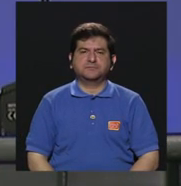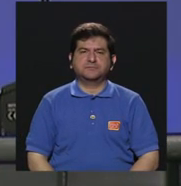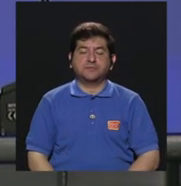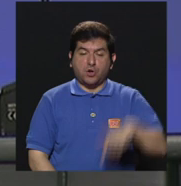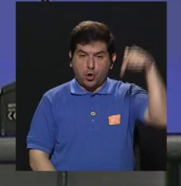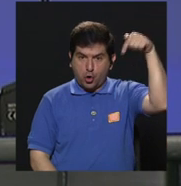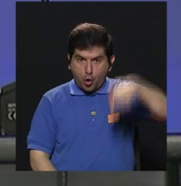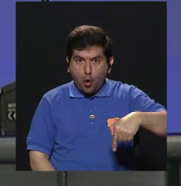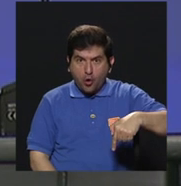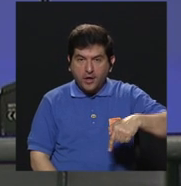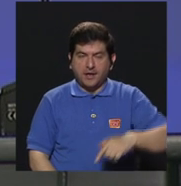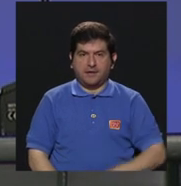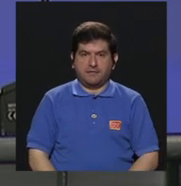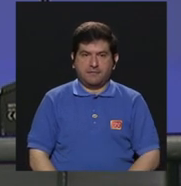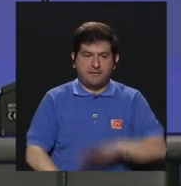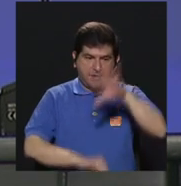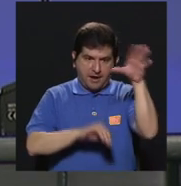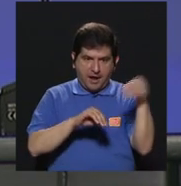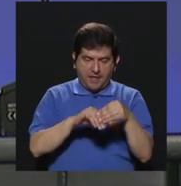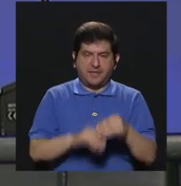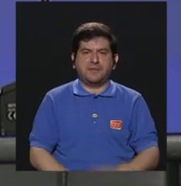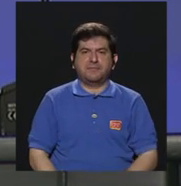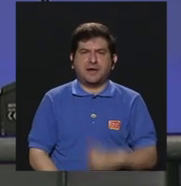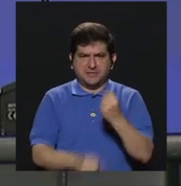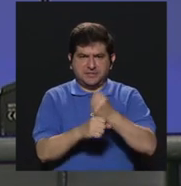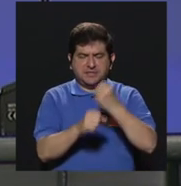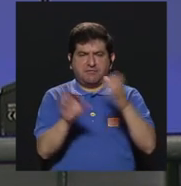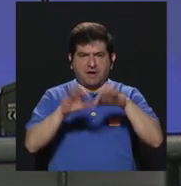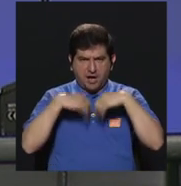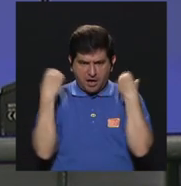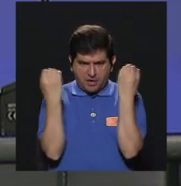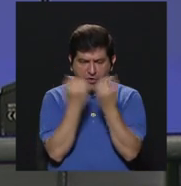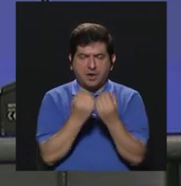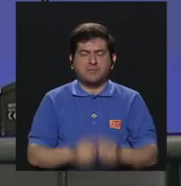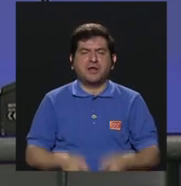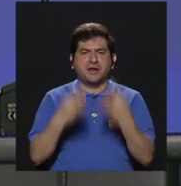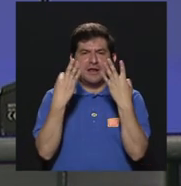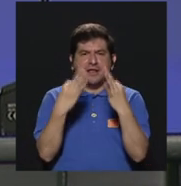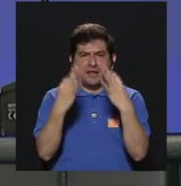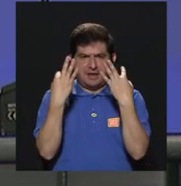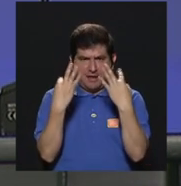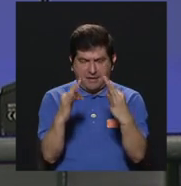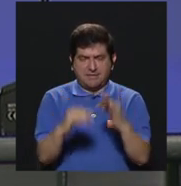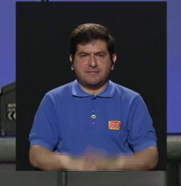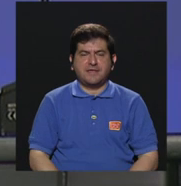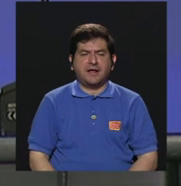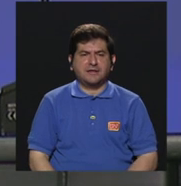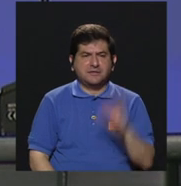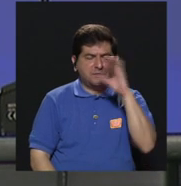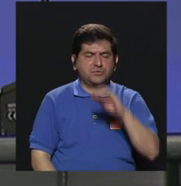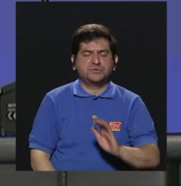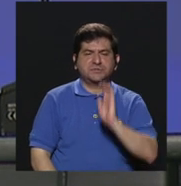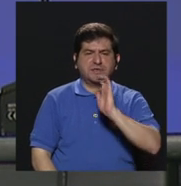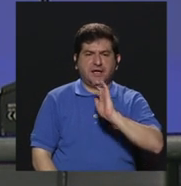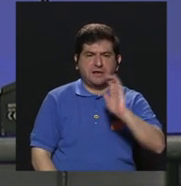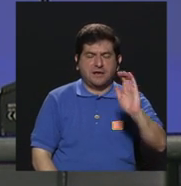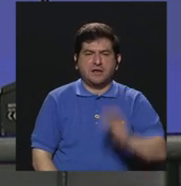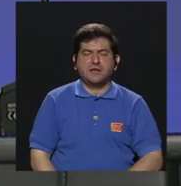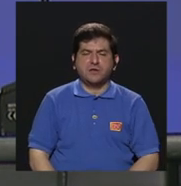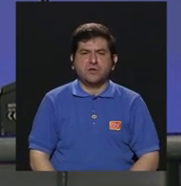Y hoy, además de dedicarse a las organizaciones que tratan de ubicar los padres de niñas y